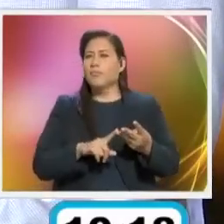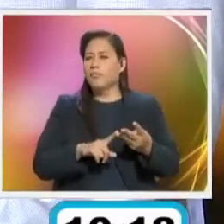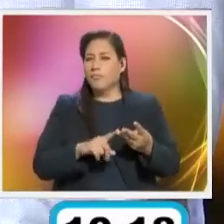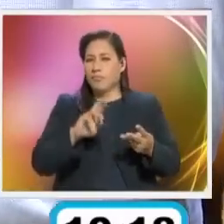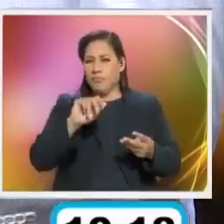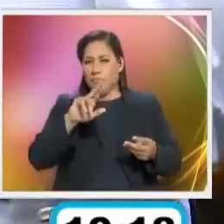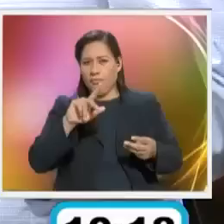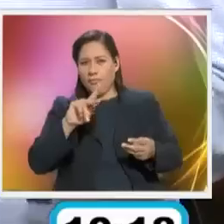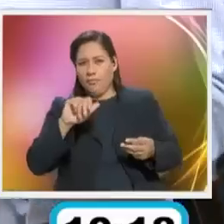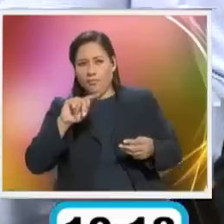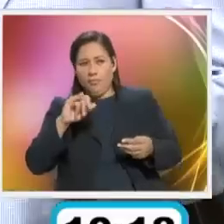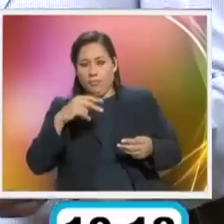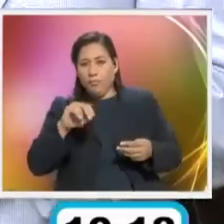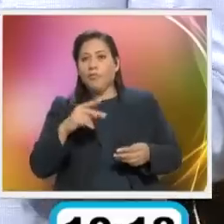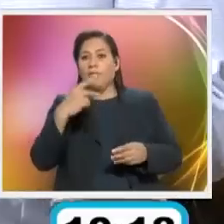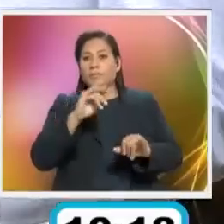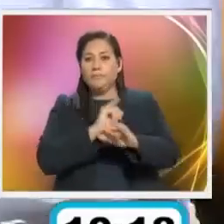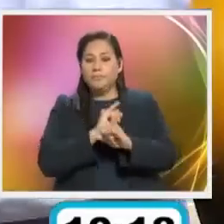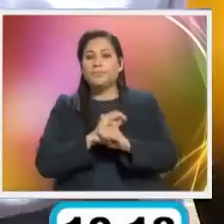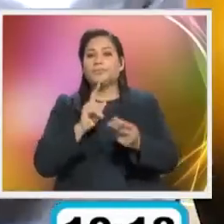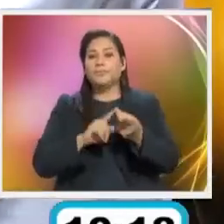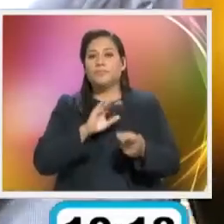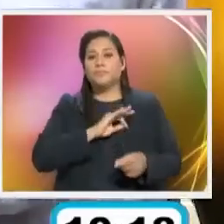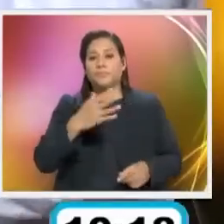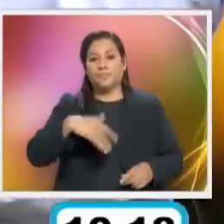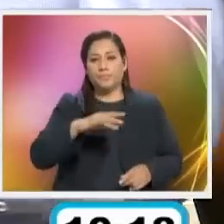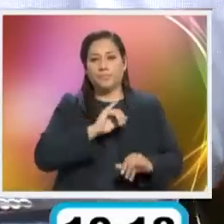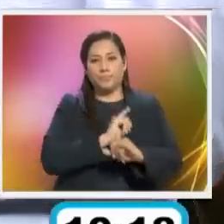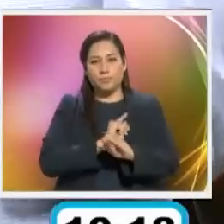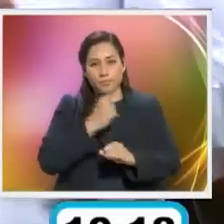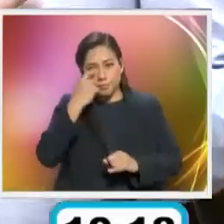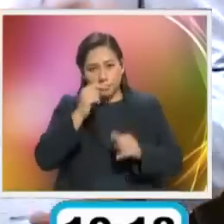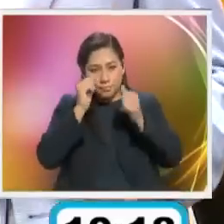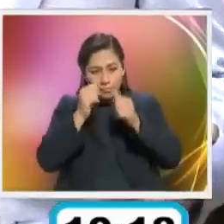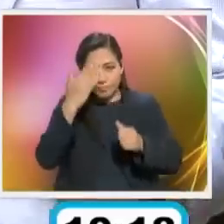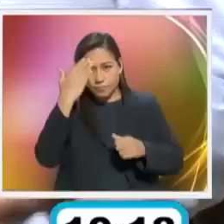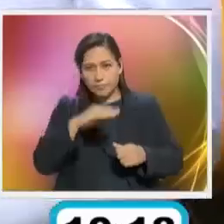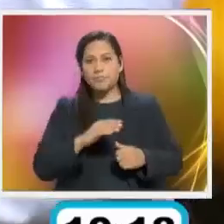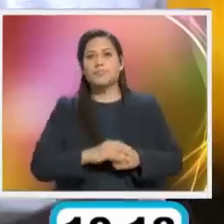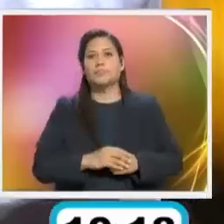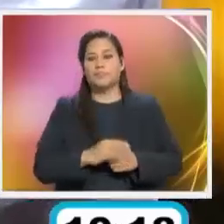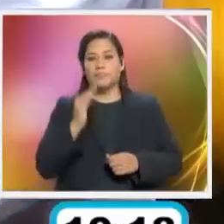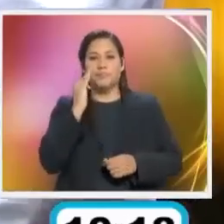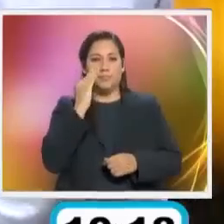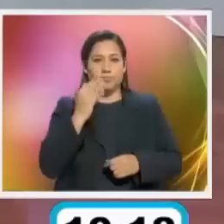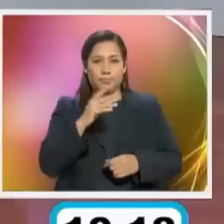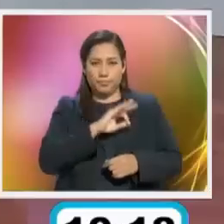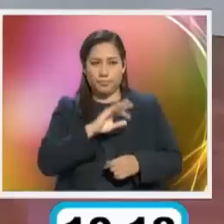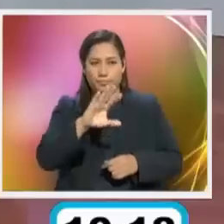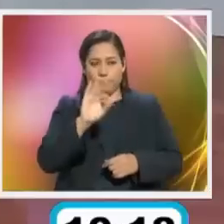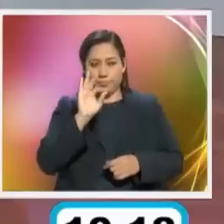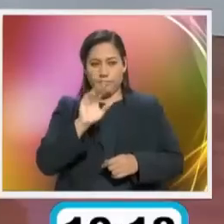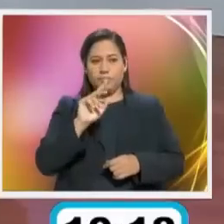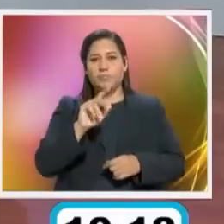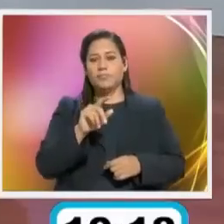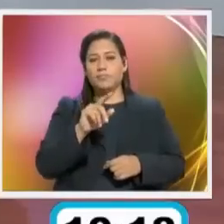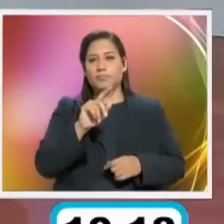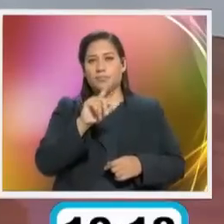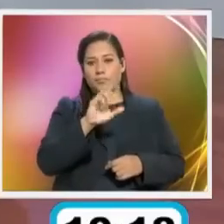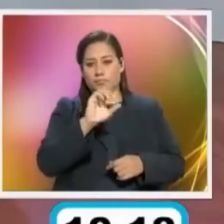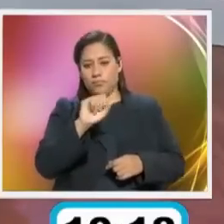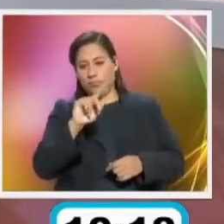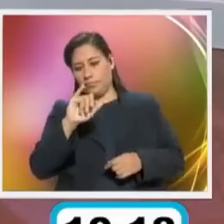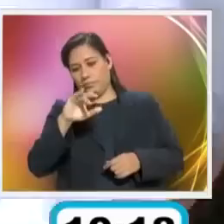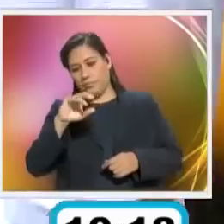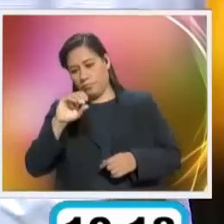Raúl Patiño. ¿Y redes sociales dónde los podemos buscar en internet para estar enterados bien de dónde van a andar? Tenemos Facebook, ahí nos pueden encontrar y es Los Típicos